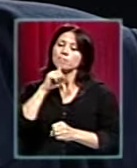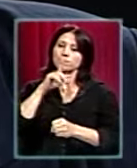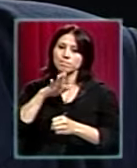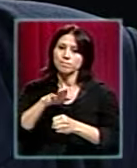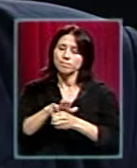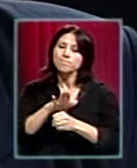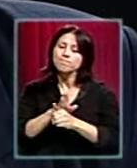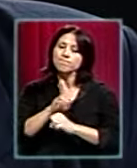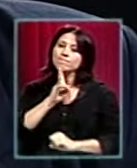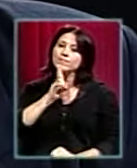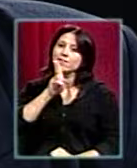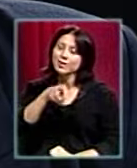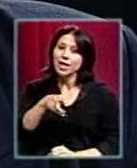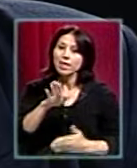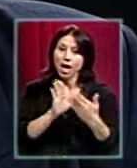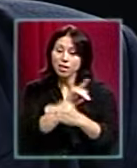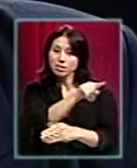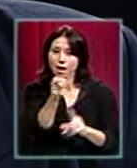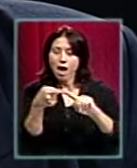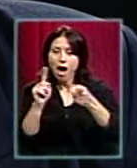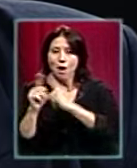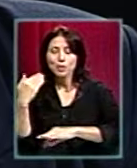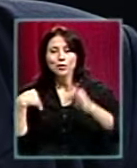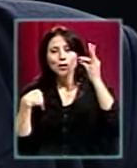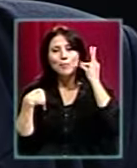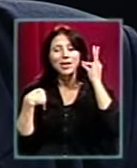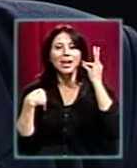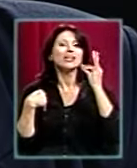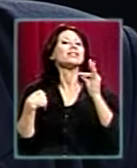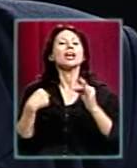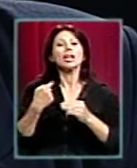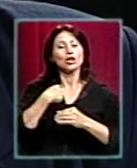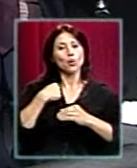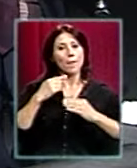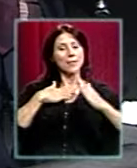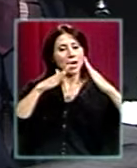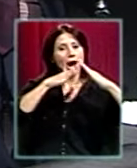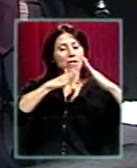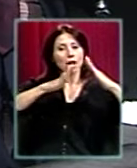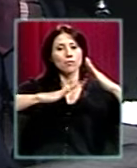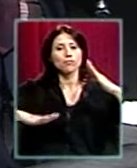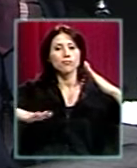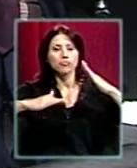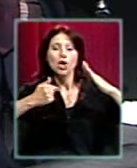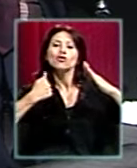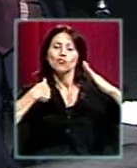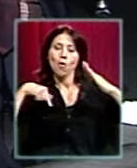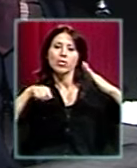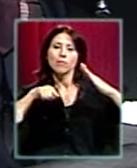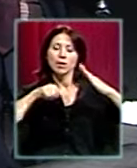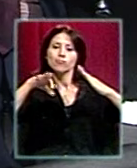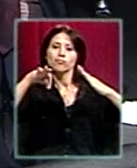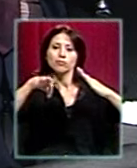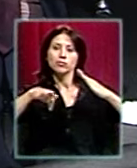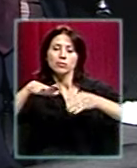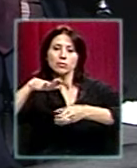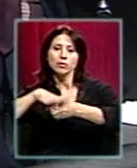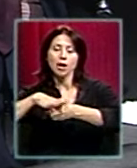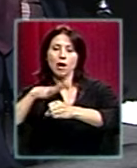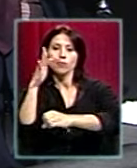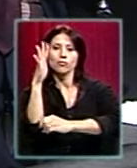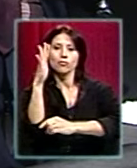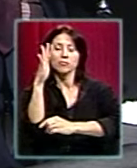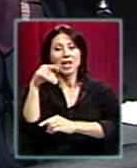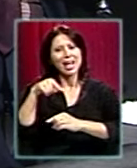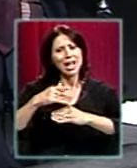prometer solemnemente ante las amigas y amigos que nos acompañan en el patio de mi casa sembrar un arbusto. El patio